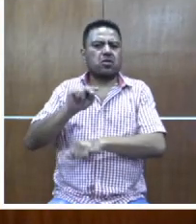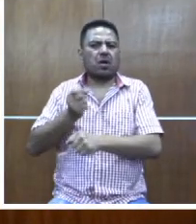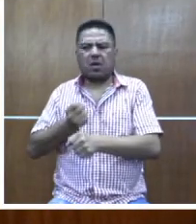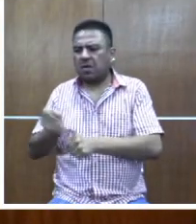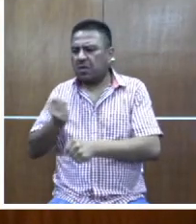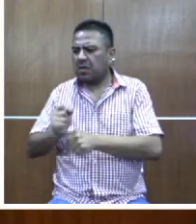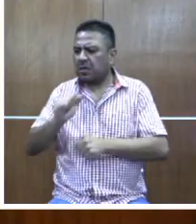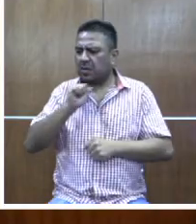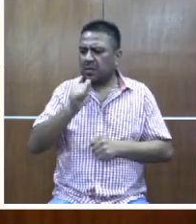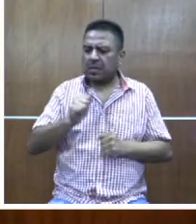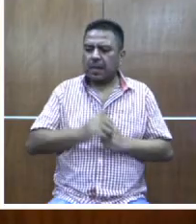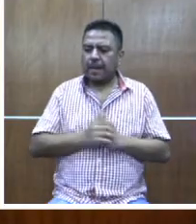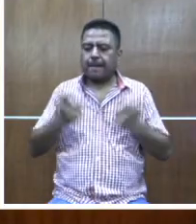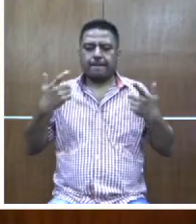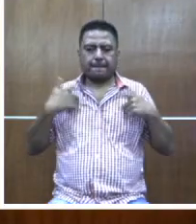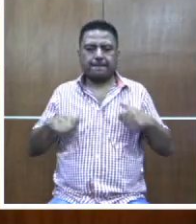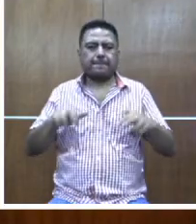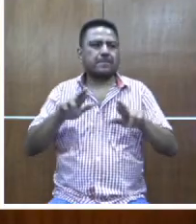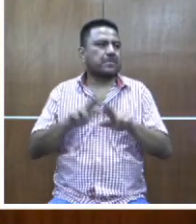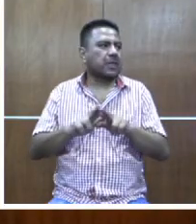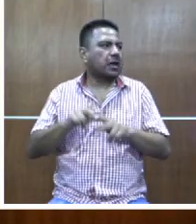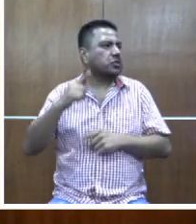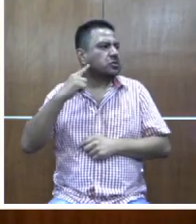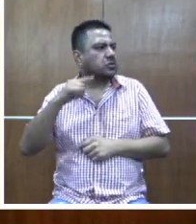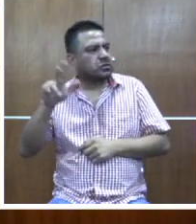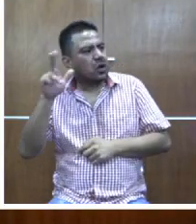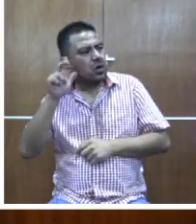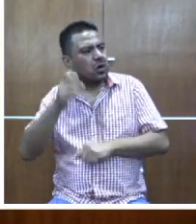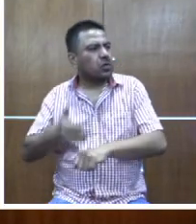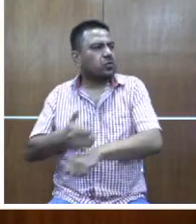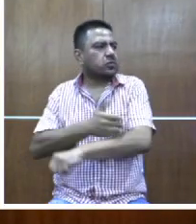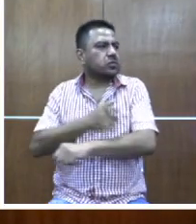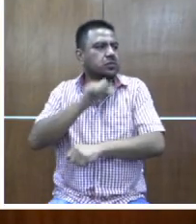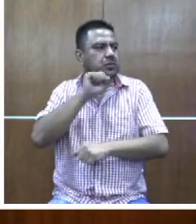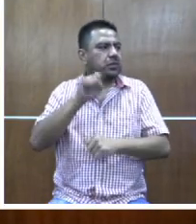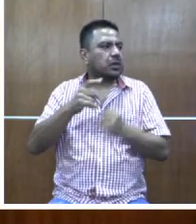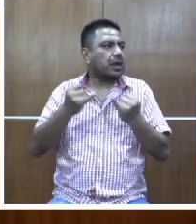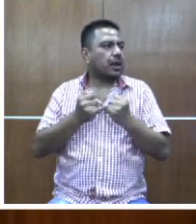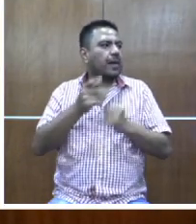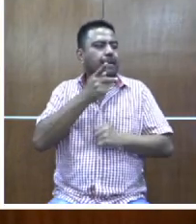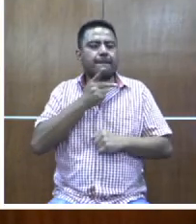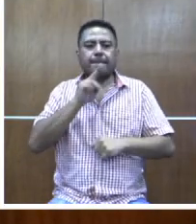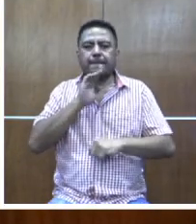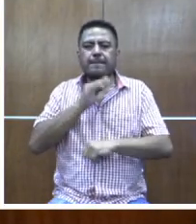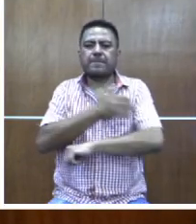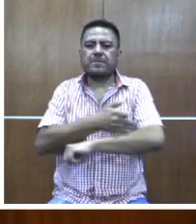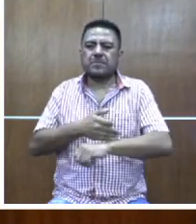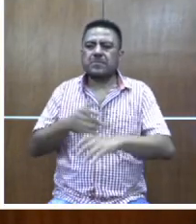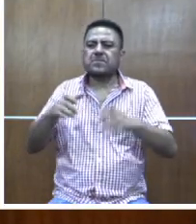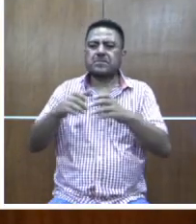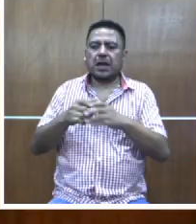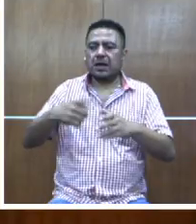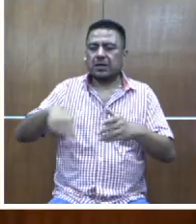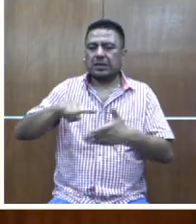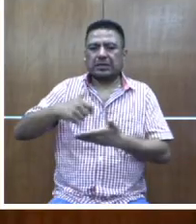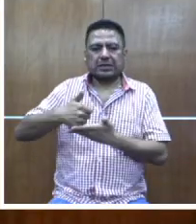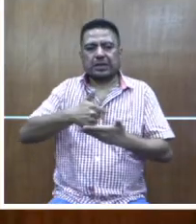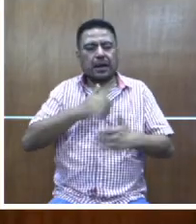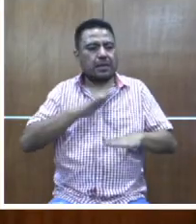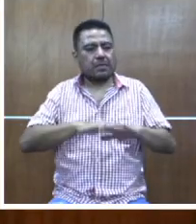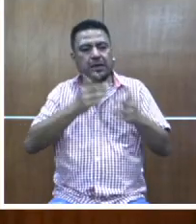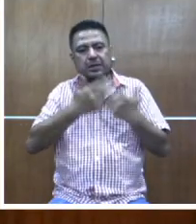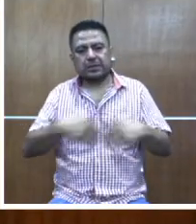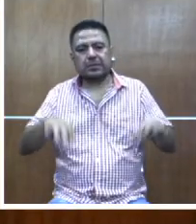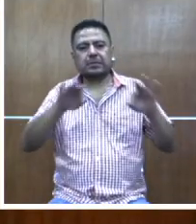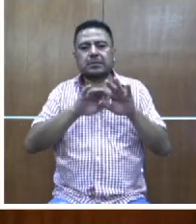dañan. Maestros que los escuchan y los acompañan, padres de familia, su colaboración es vital.